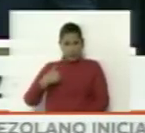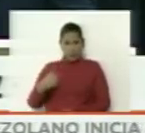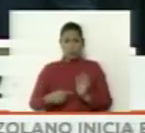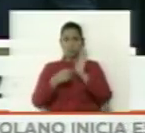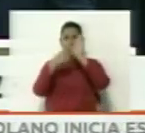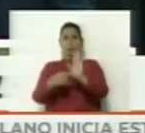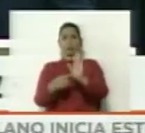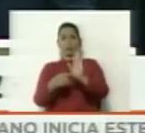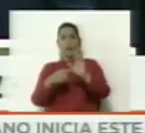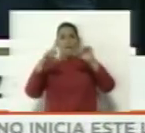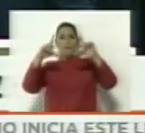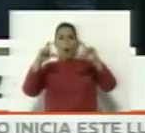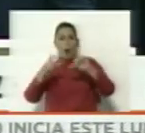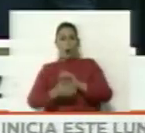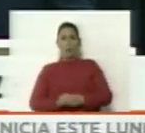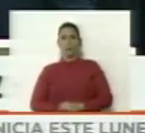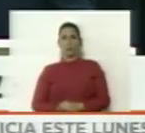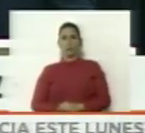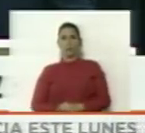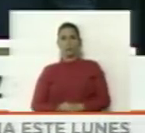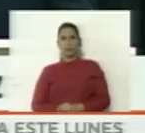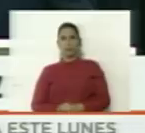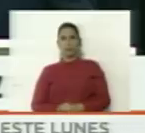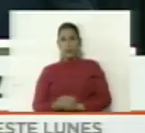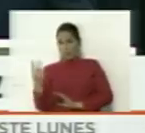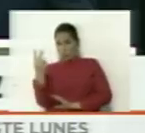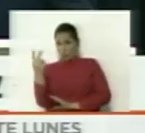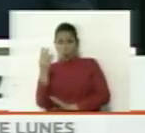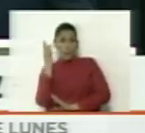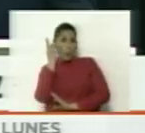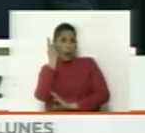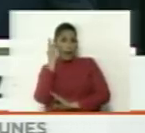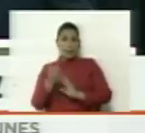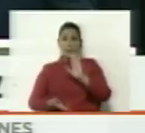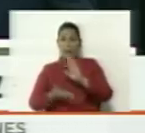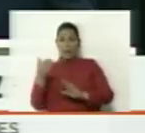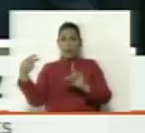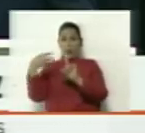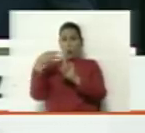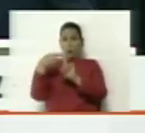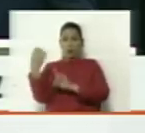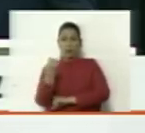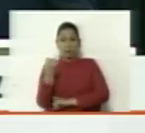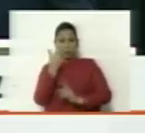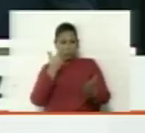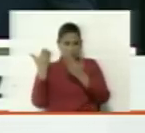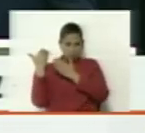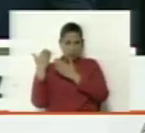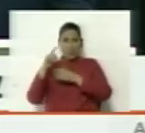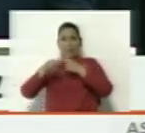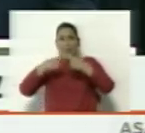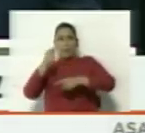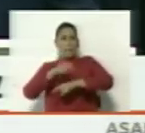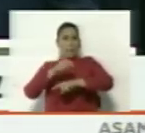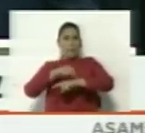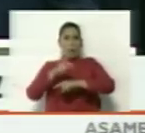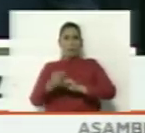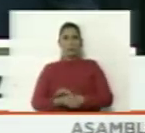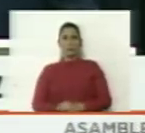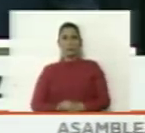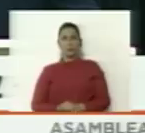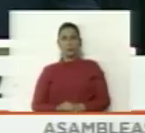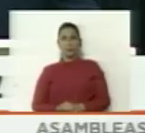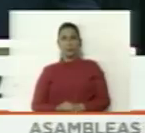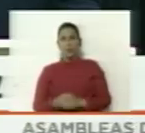exclusiva la fotografía de esas señoras saliendo de la habitación del hotel pocos minutos después de